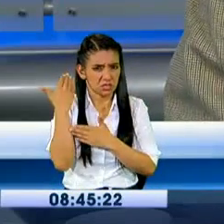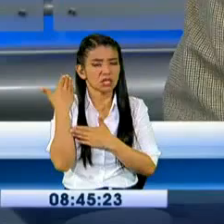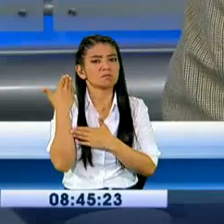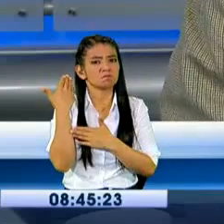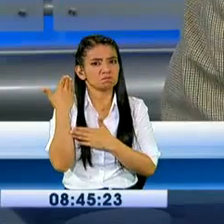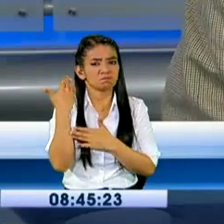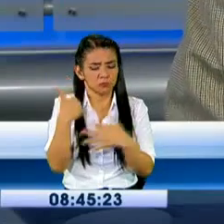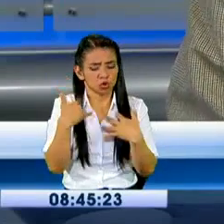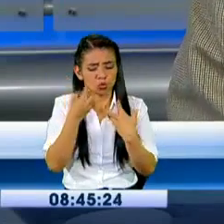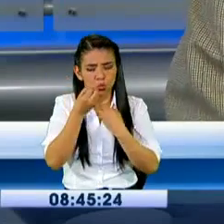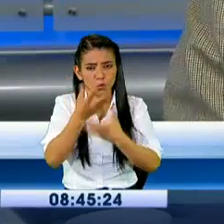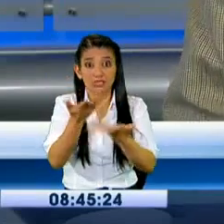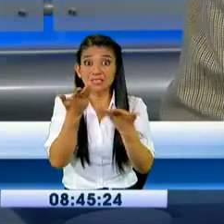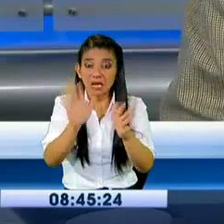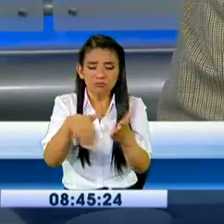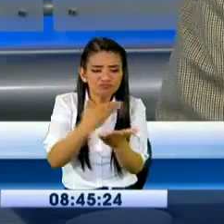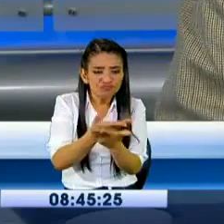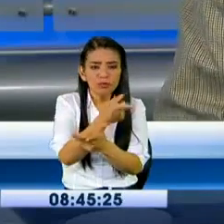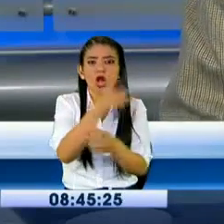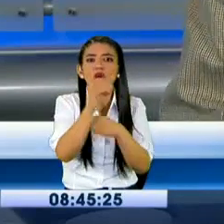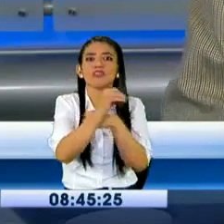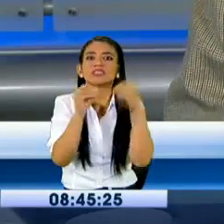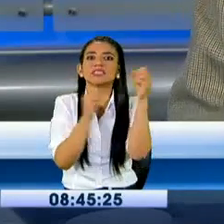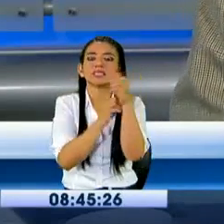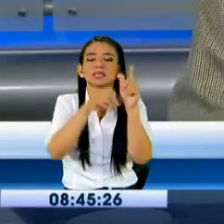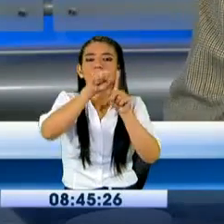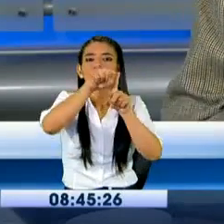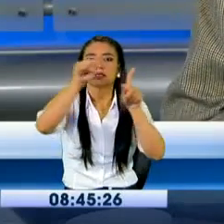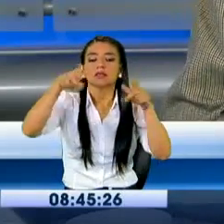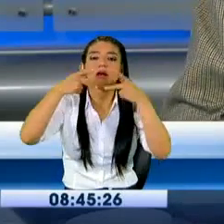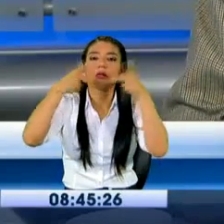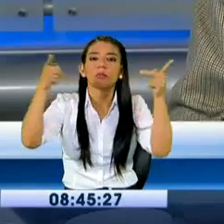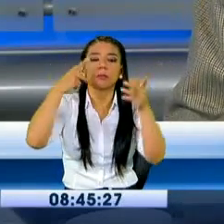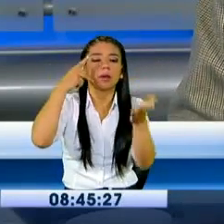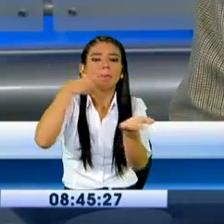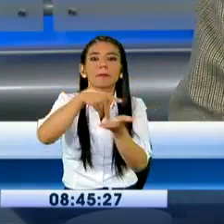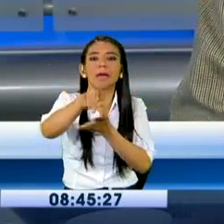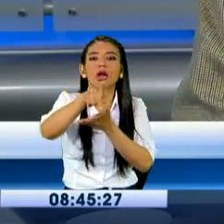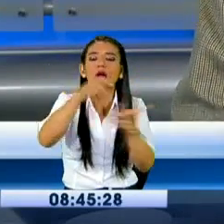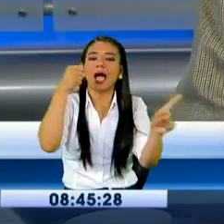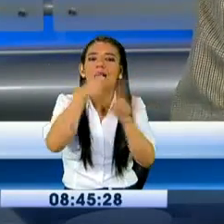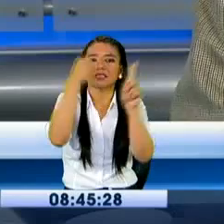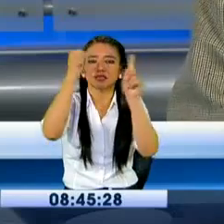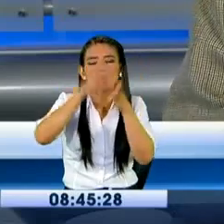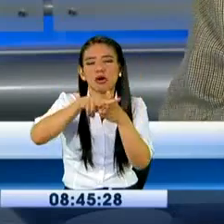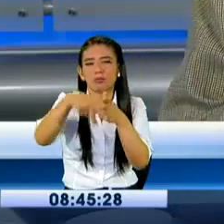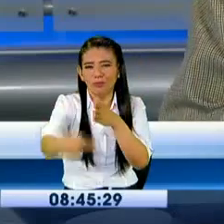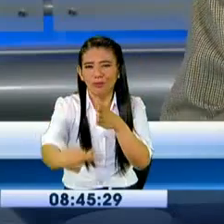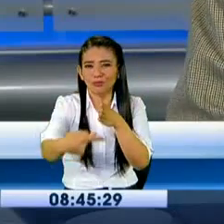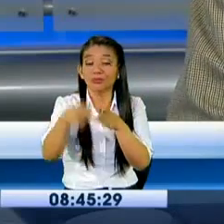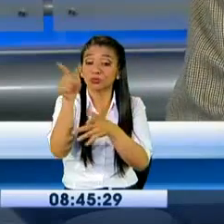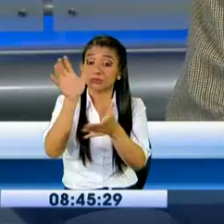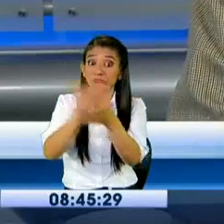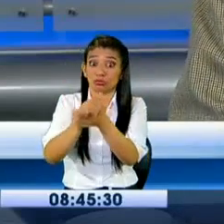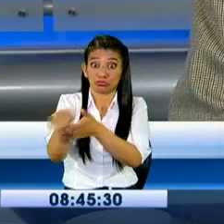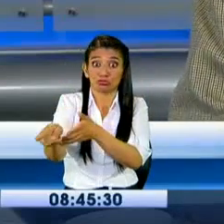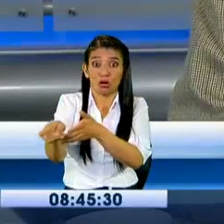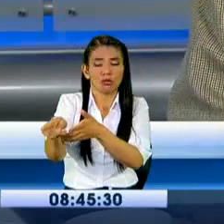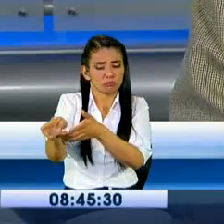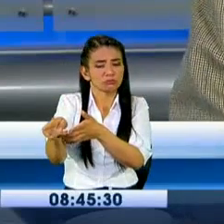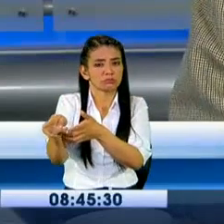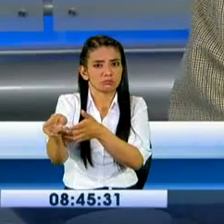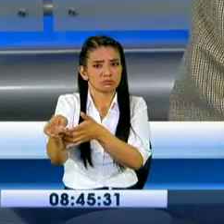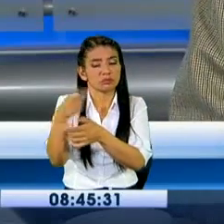pues les quiero contar que acudió a las oficinas del sistema público para el pago de los accidentes de tránsito. El esposo de la víctima